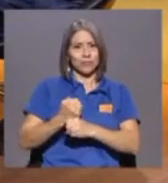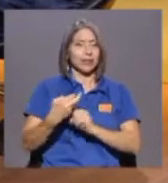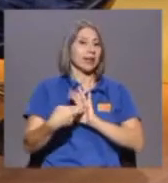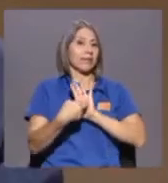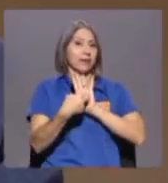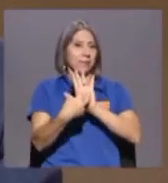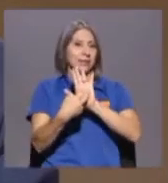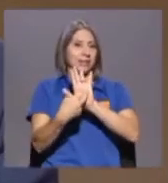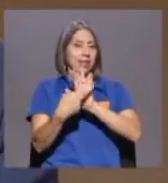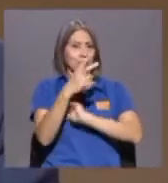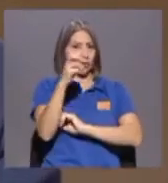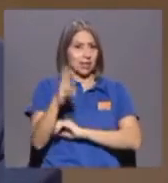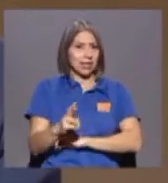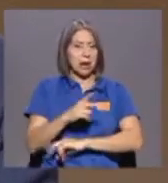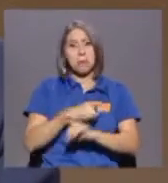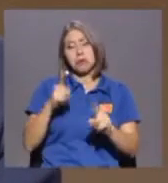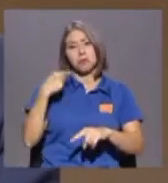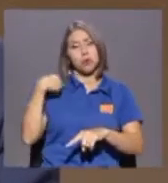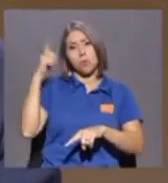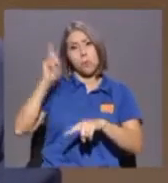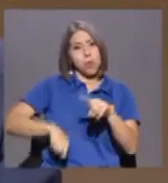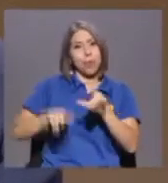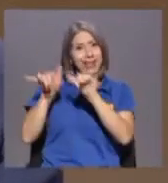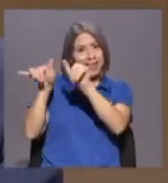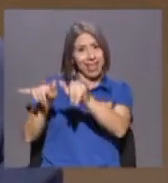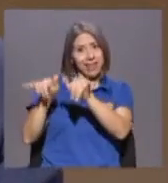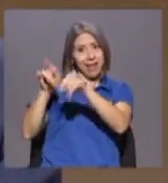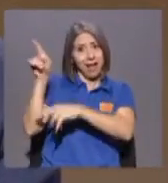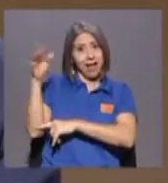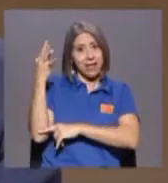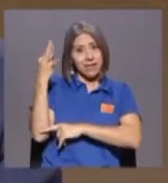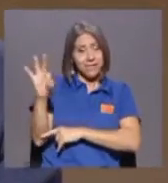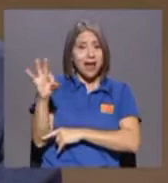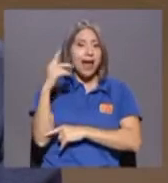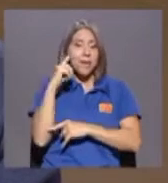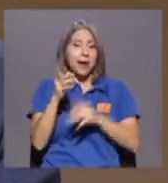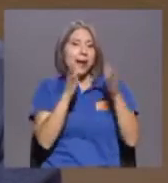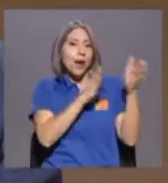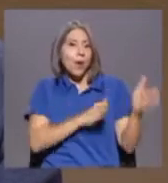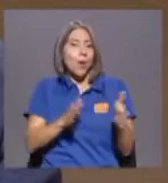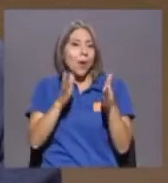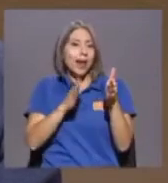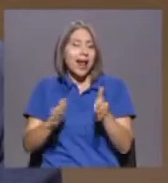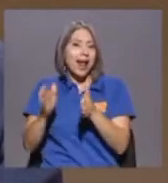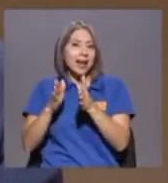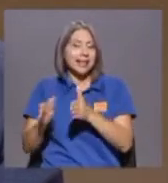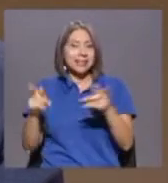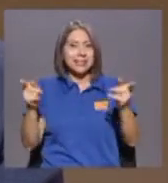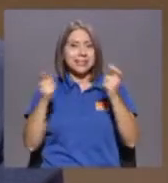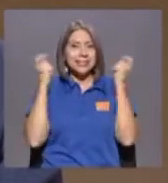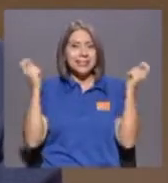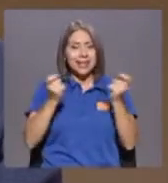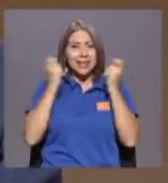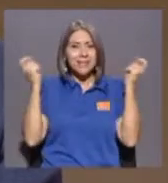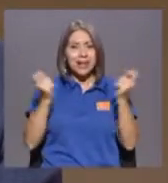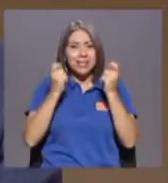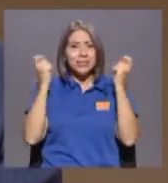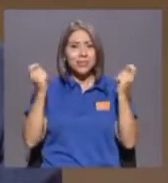representación, de haberme quedado para organizar la celebración de ese